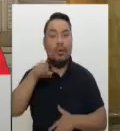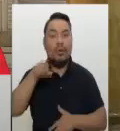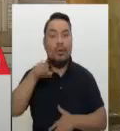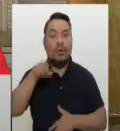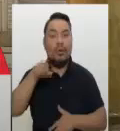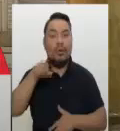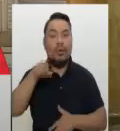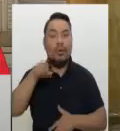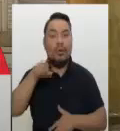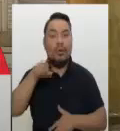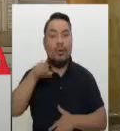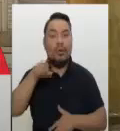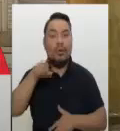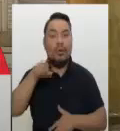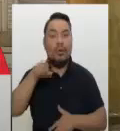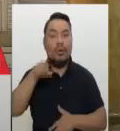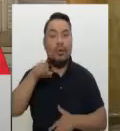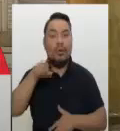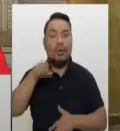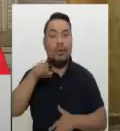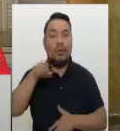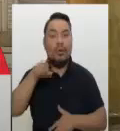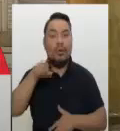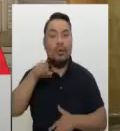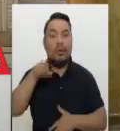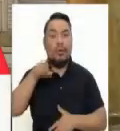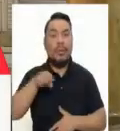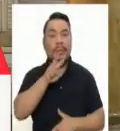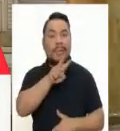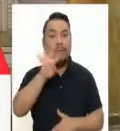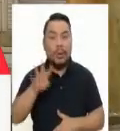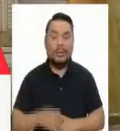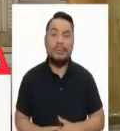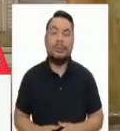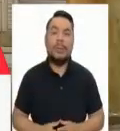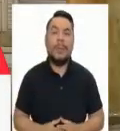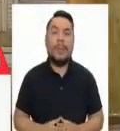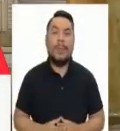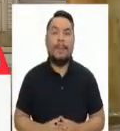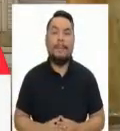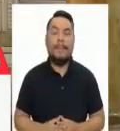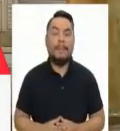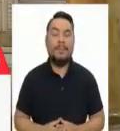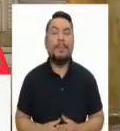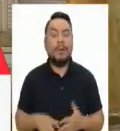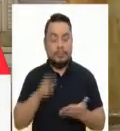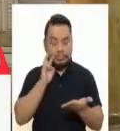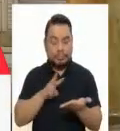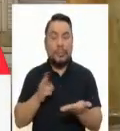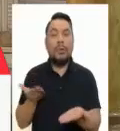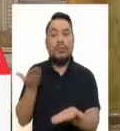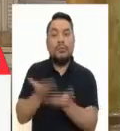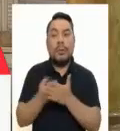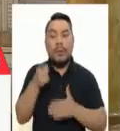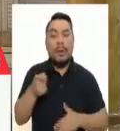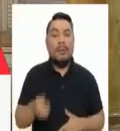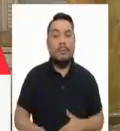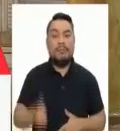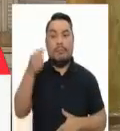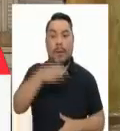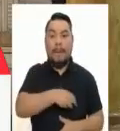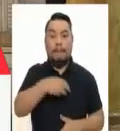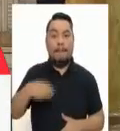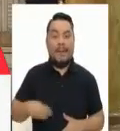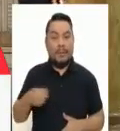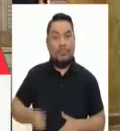de qué cartera se trata aquí te lo damos a conocer vista la propuesta del señor presidente del